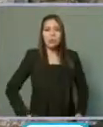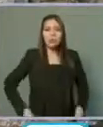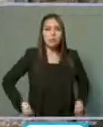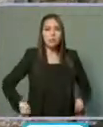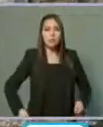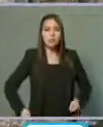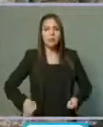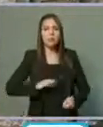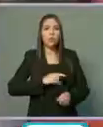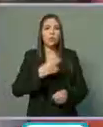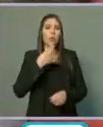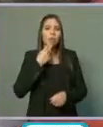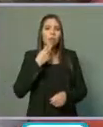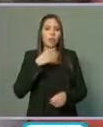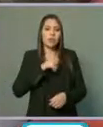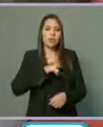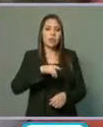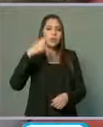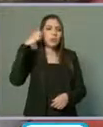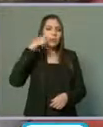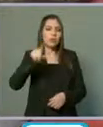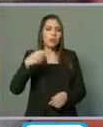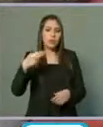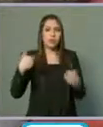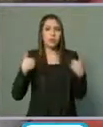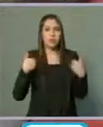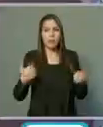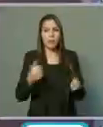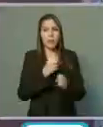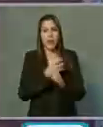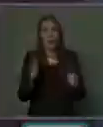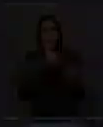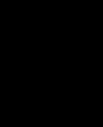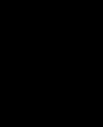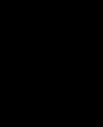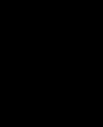derecho en esos momentos. Perfecto. Bueno, te dejo muy claro. Valente, muchísimas gracias. Encantado, amigos. Gracias, Nos vemos la Valente. próxima.